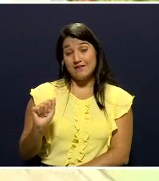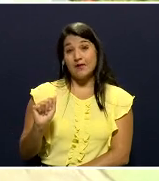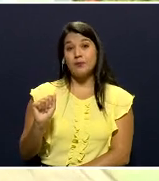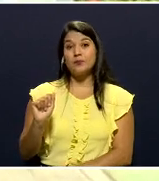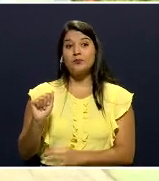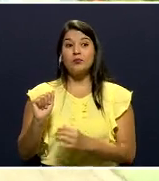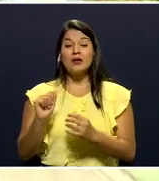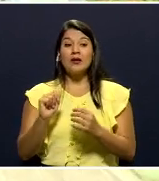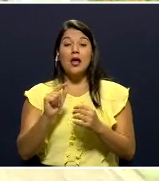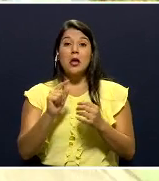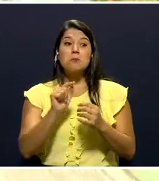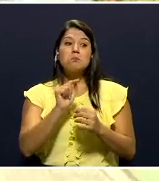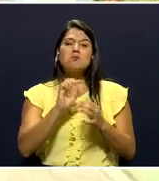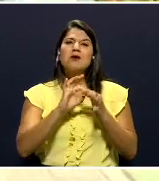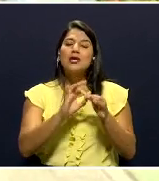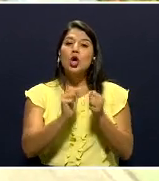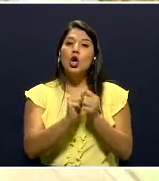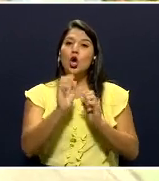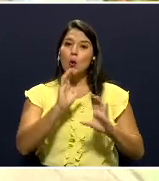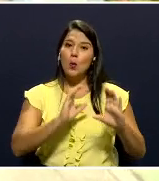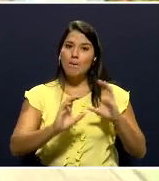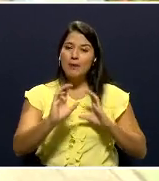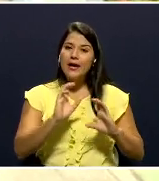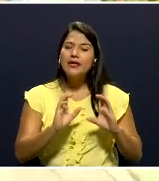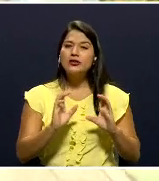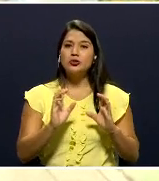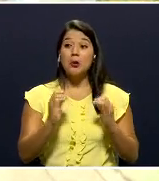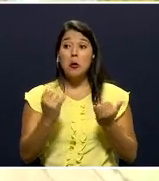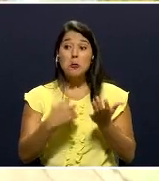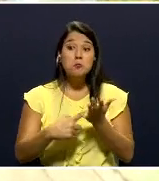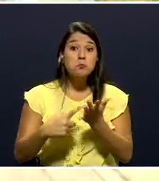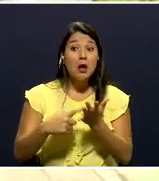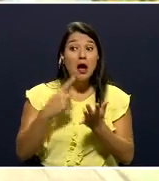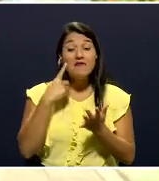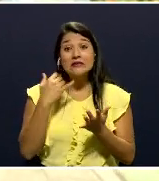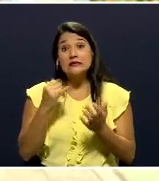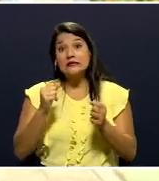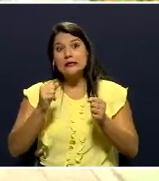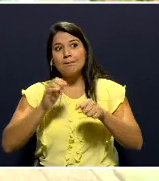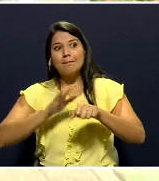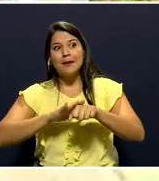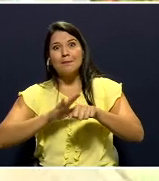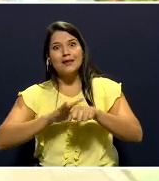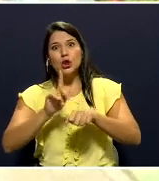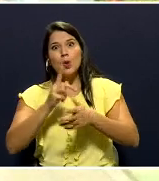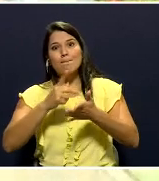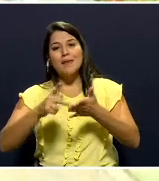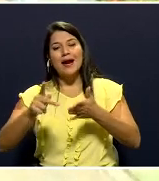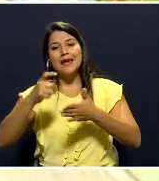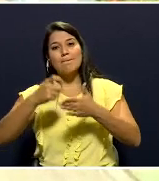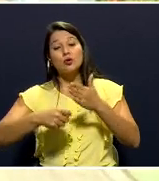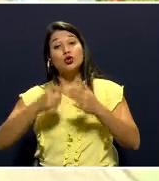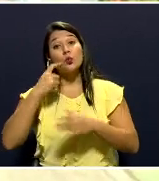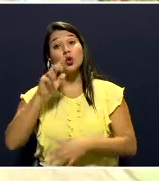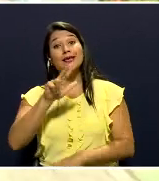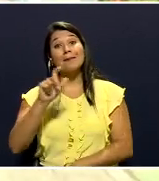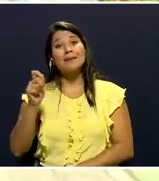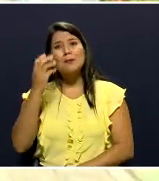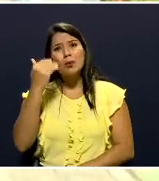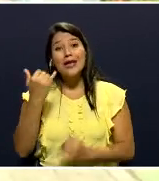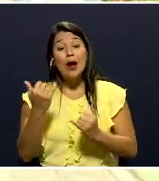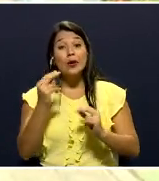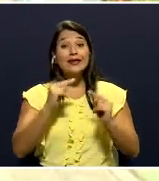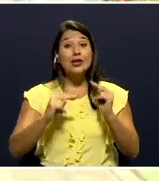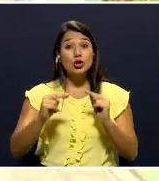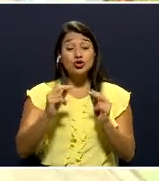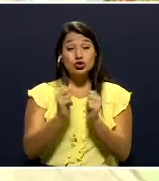que es un tema que se ha venido planteando de la posibilidad de exonerarlos por 3 meses, y también la forma de